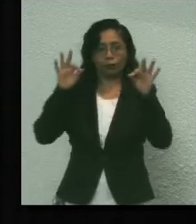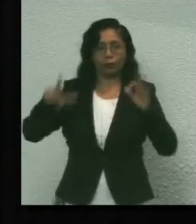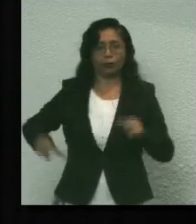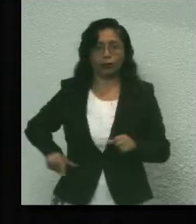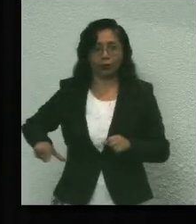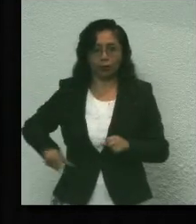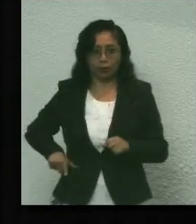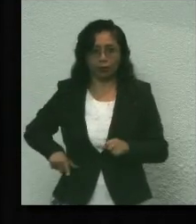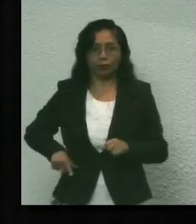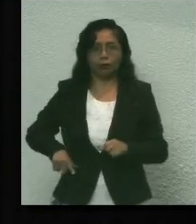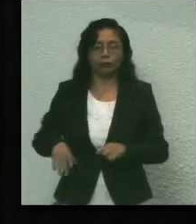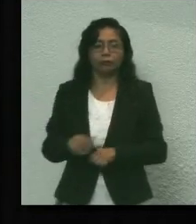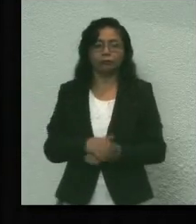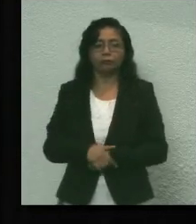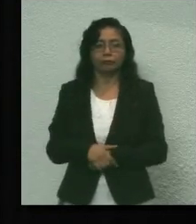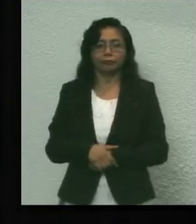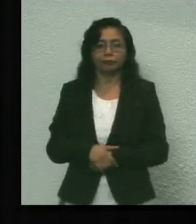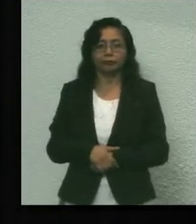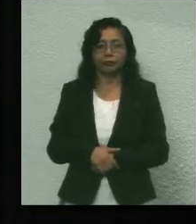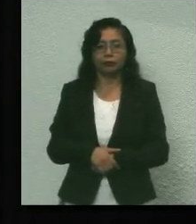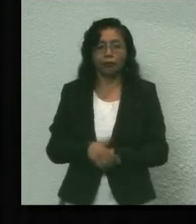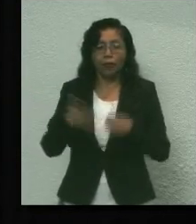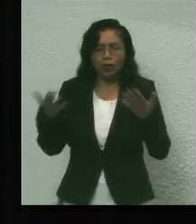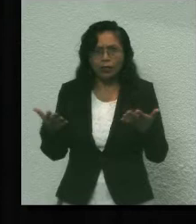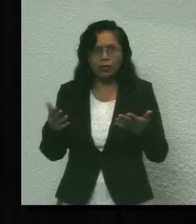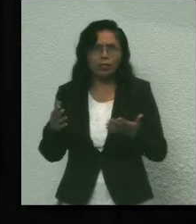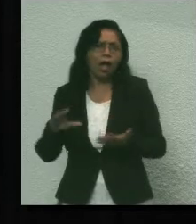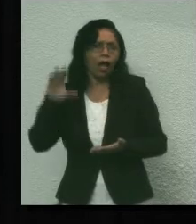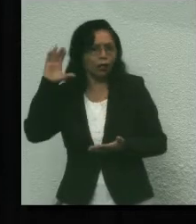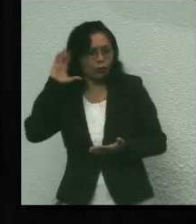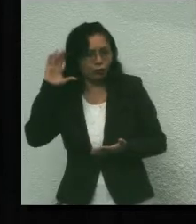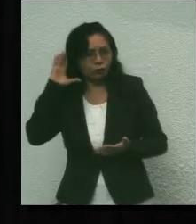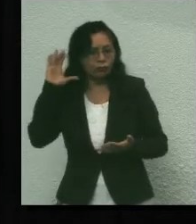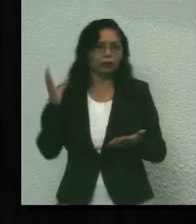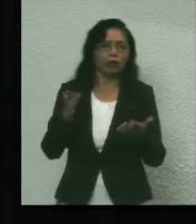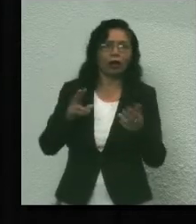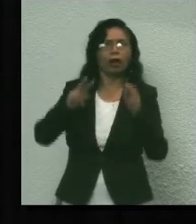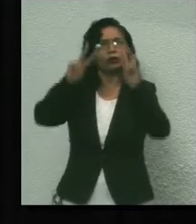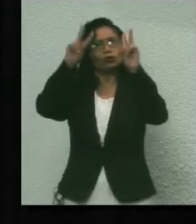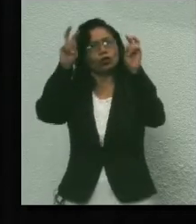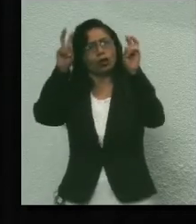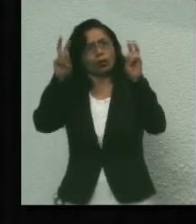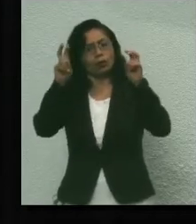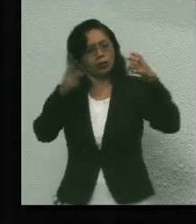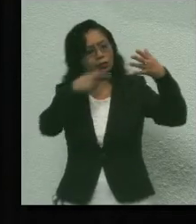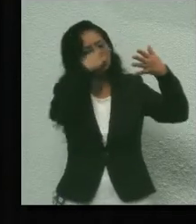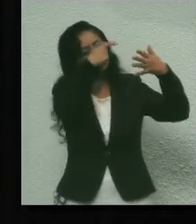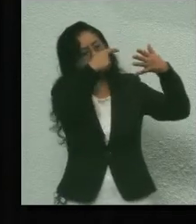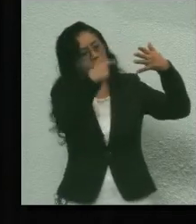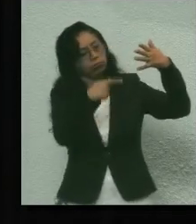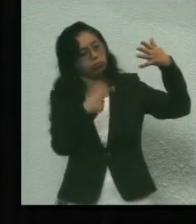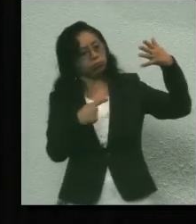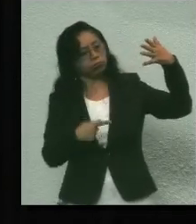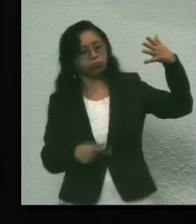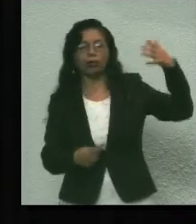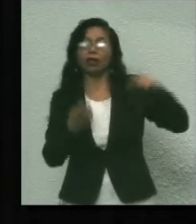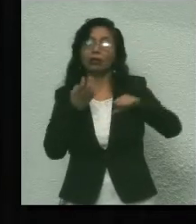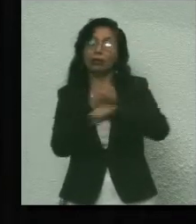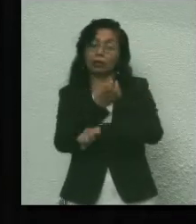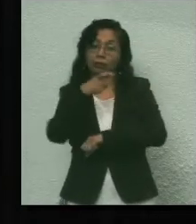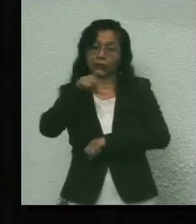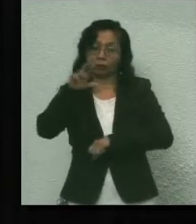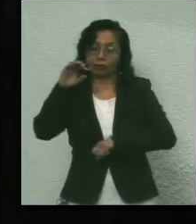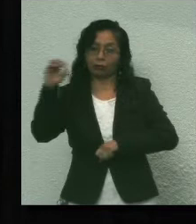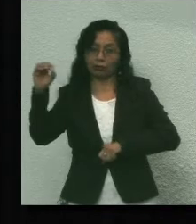del ejecutivo estatal y escuchar su mensaje respecto al estado que guarda la administración pública del estado de quintana